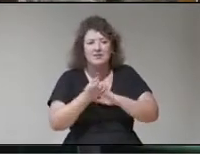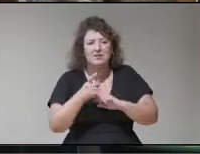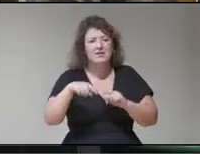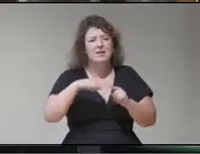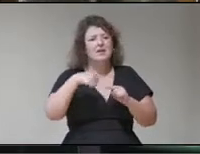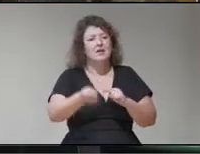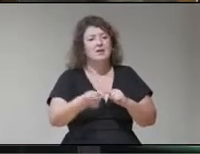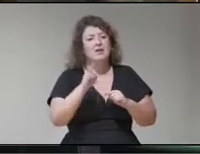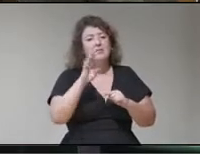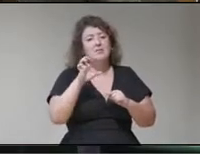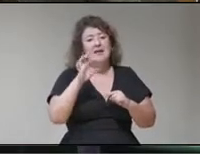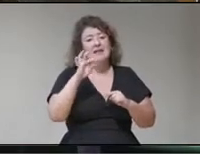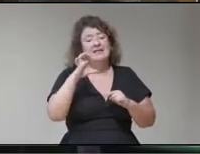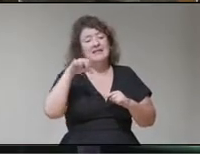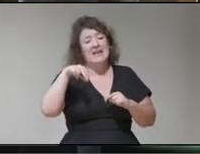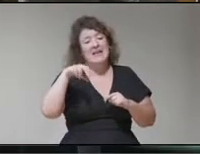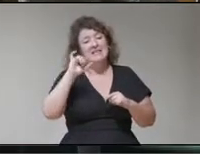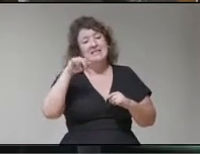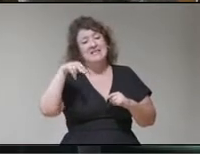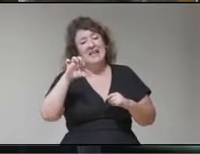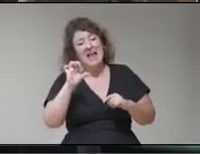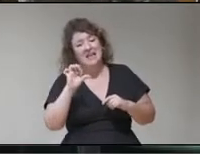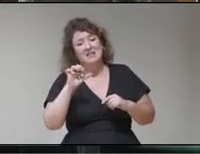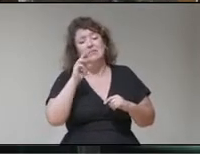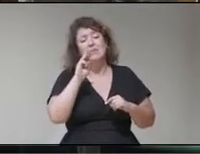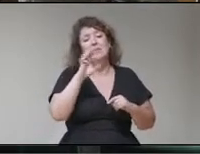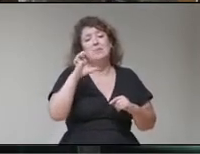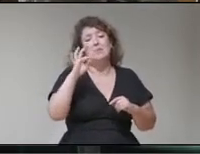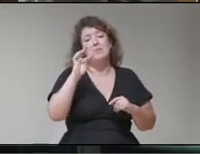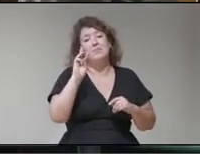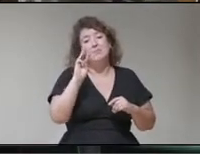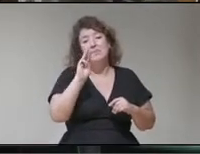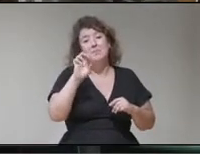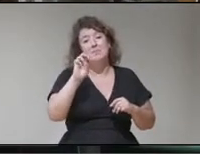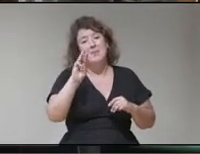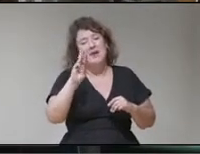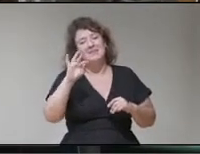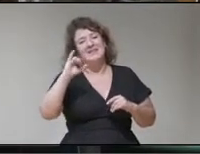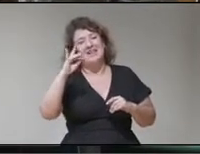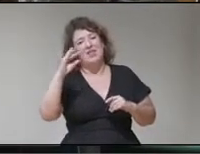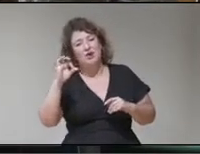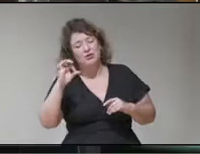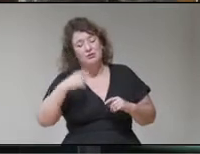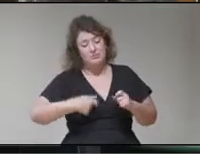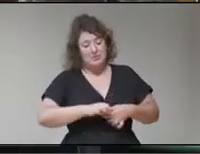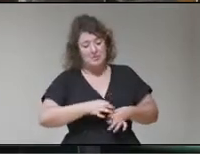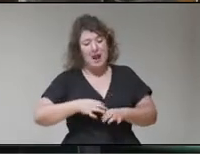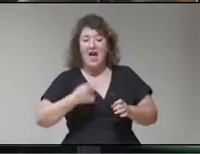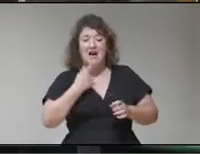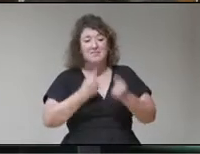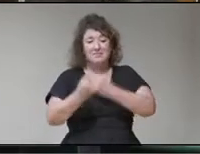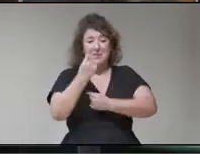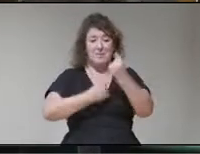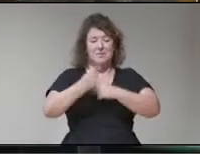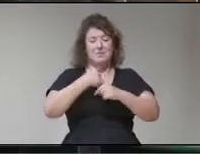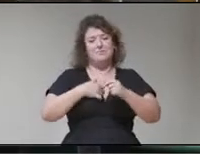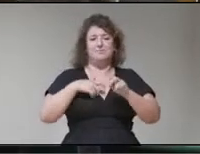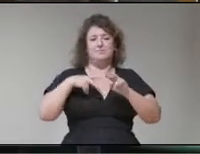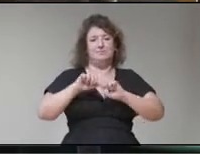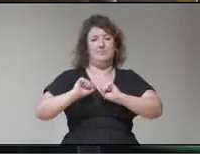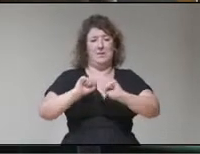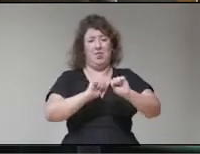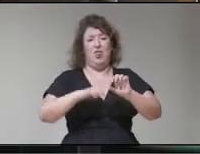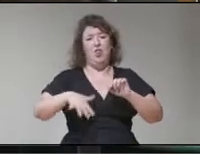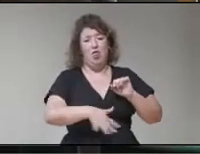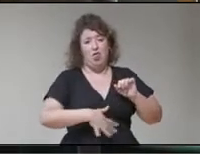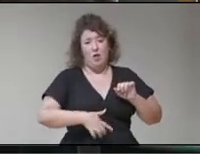las defensinas, que son péptidos antimicrobianos que se generan para eliminar microorganismos indeseables de la luz